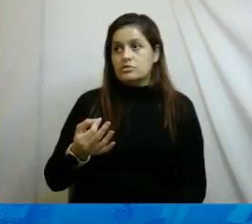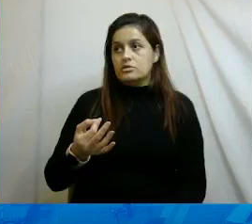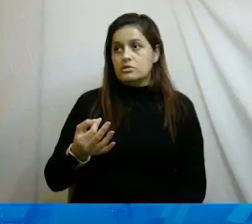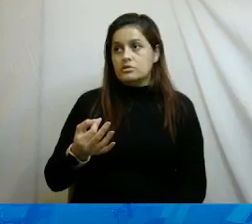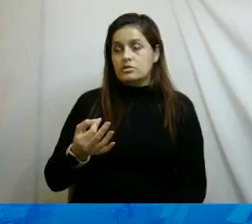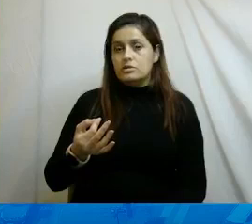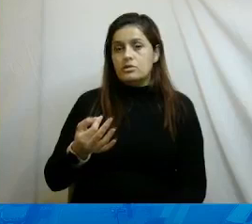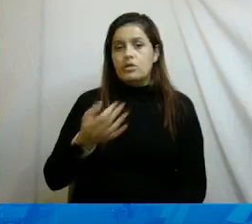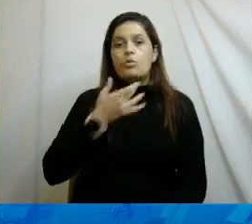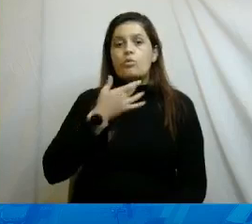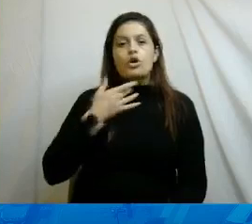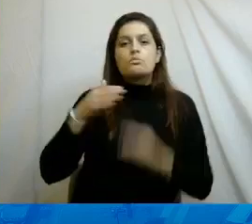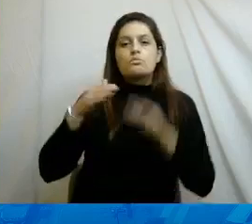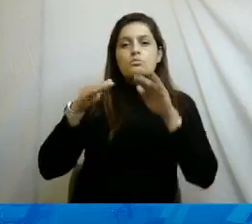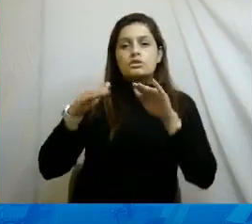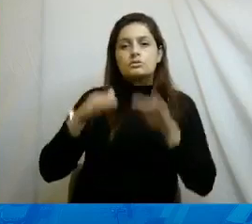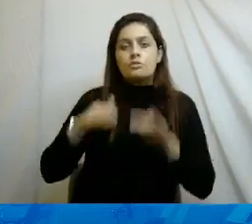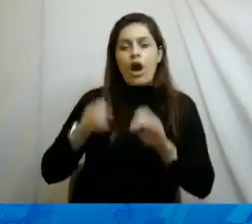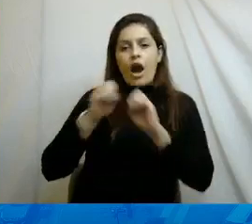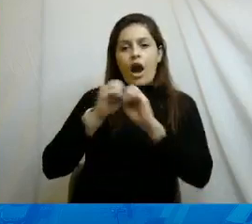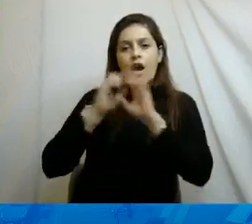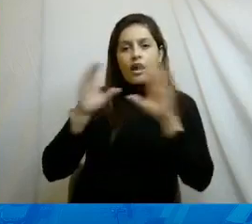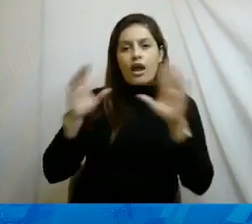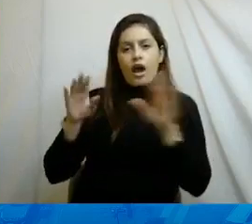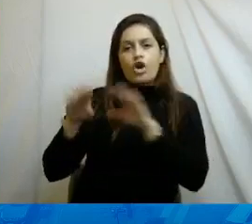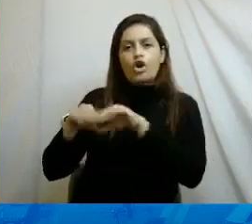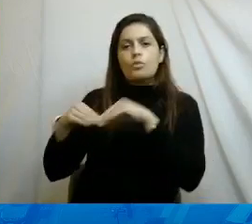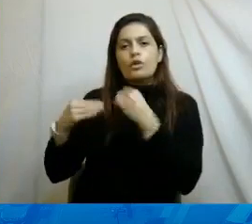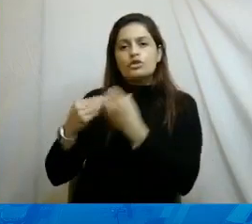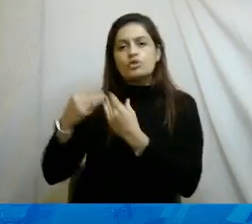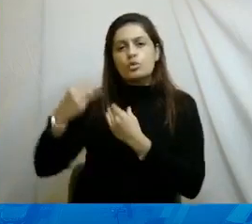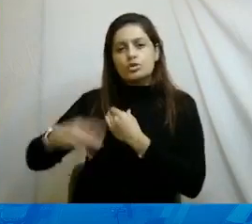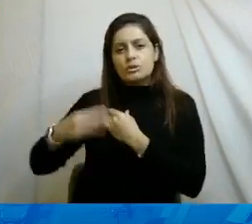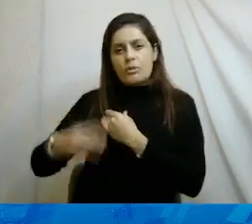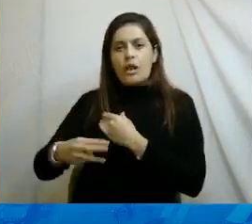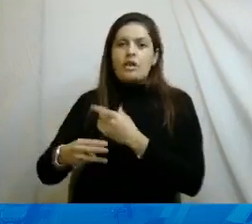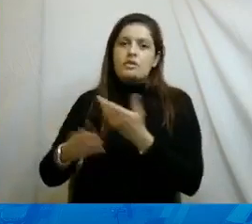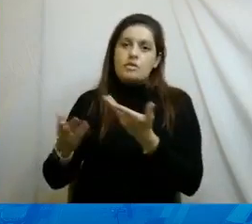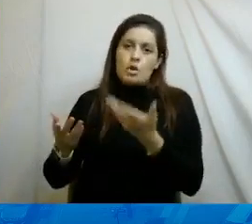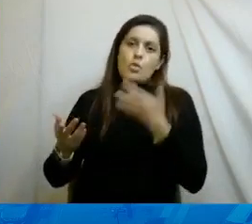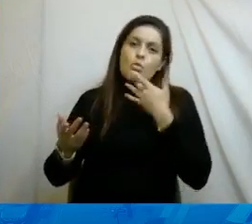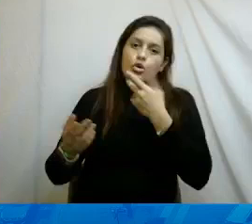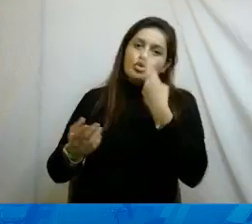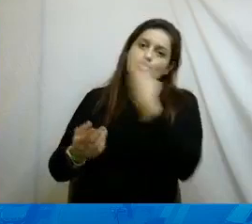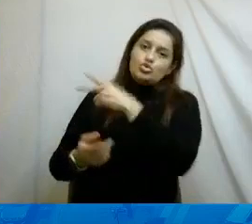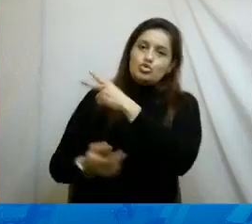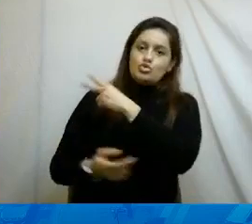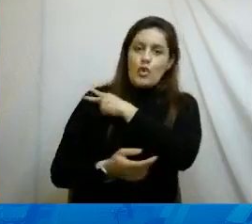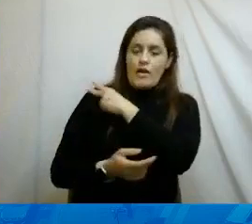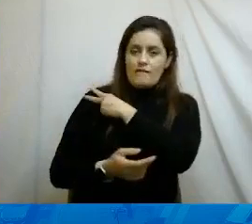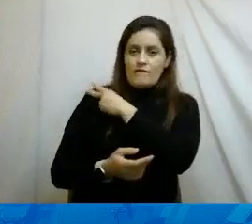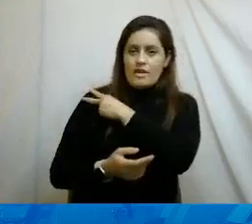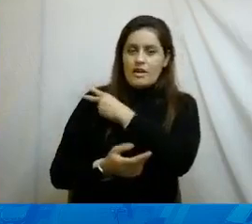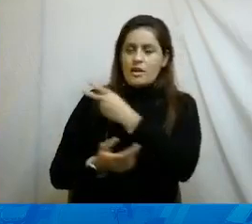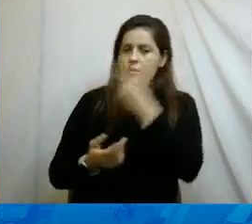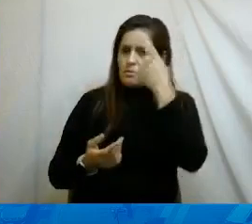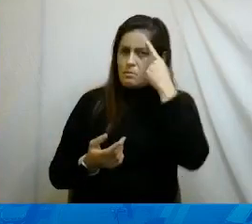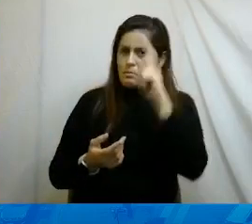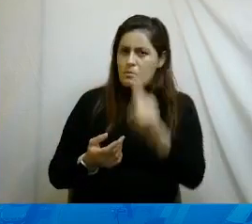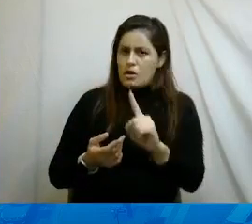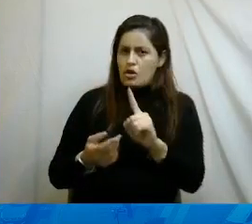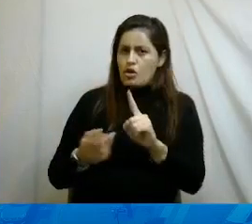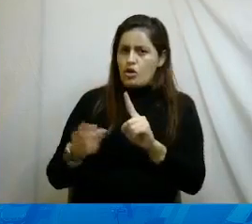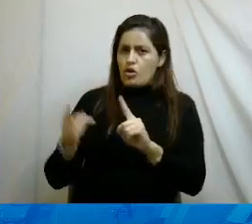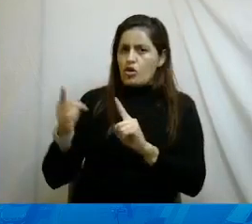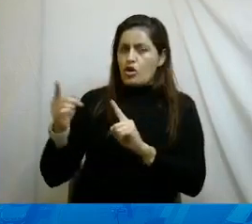lo mismo, la misma acción para aclarar los dichos de la corporación. Sé que es difícil porque son sus jefes, digamos. Pero la corporación emitió al